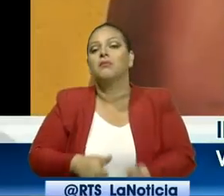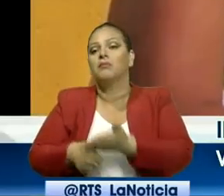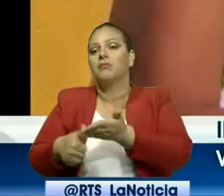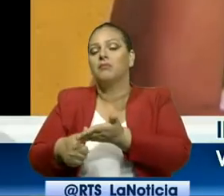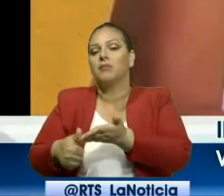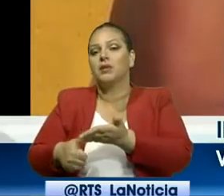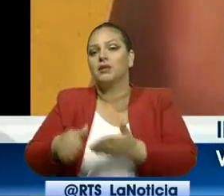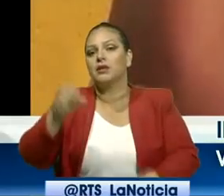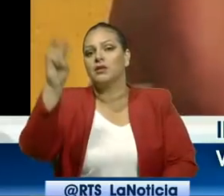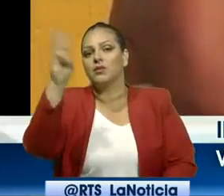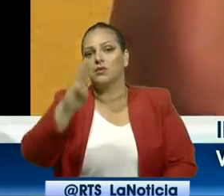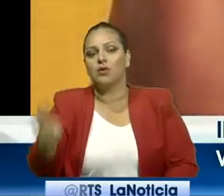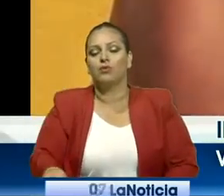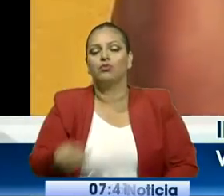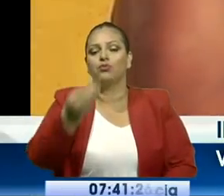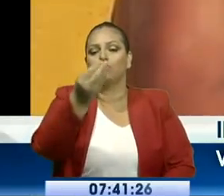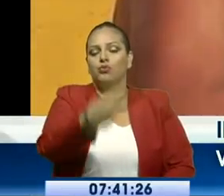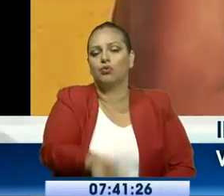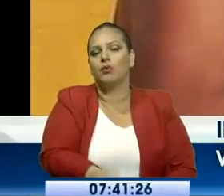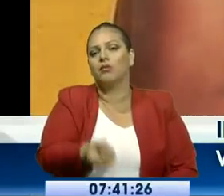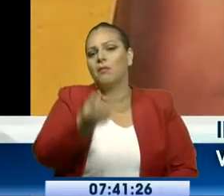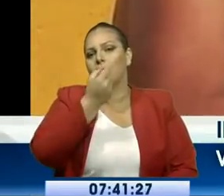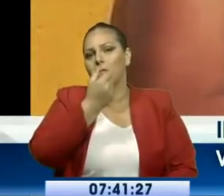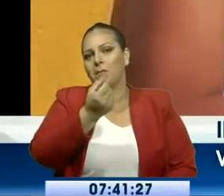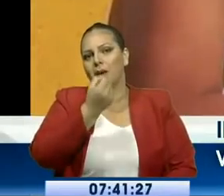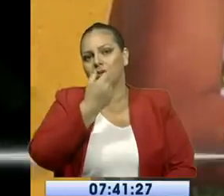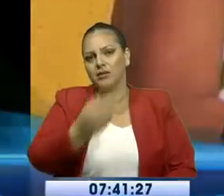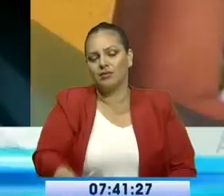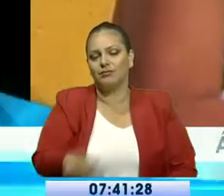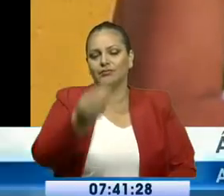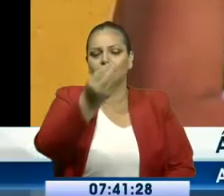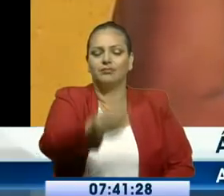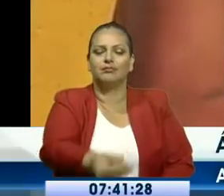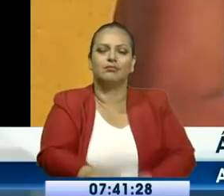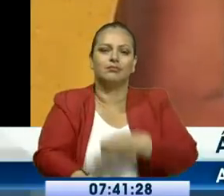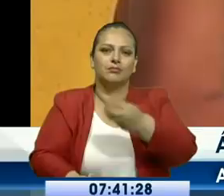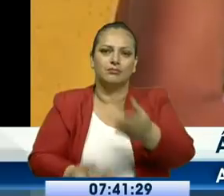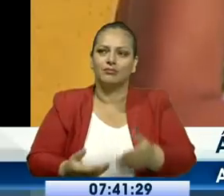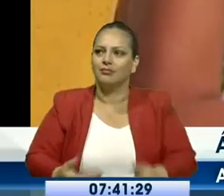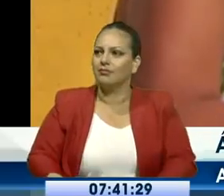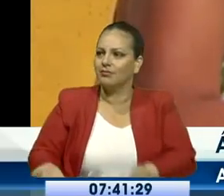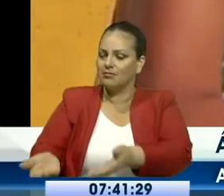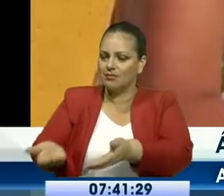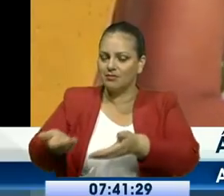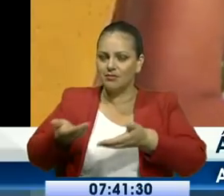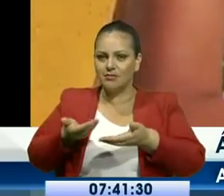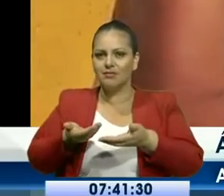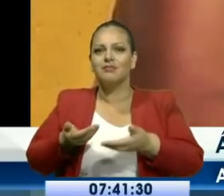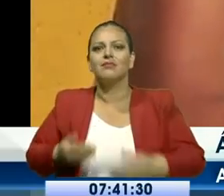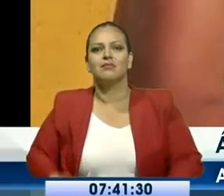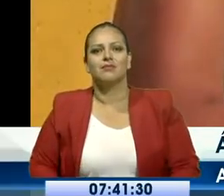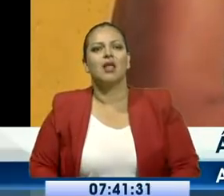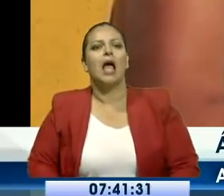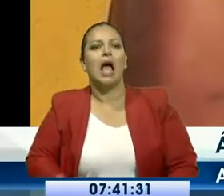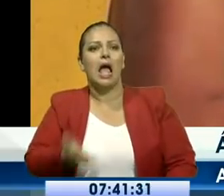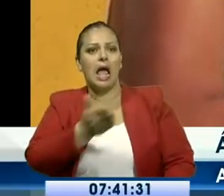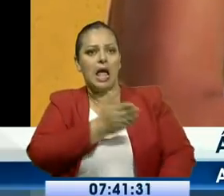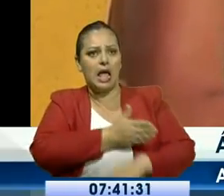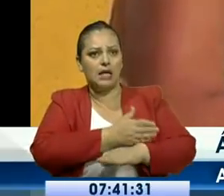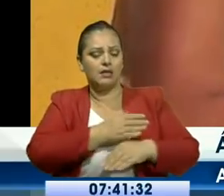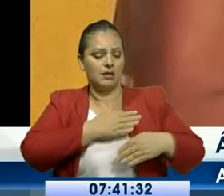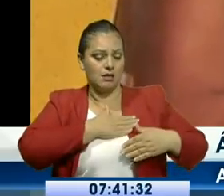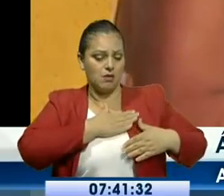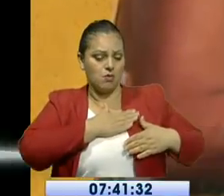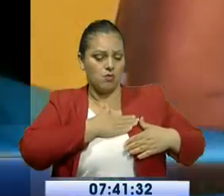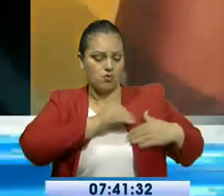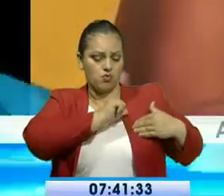de mis medicinas que se quemó toda en el incendio. No tengo totalmente nada de medicina. Yo soy operada del corazón y no